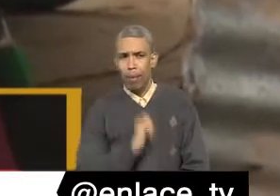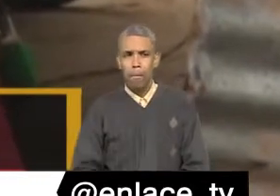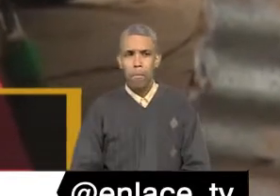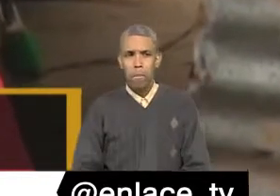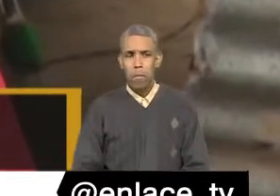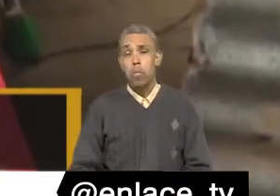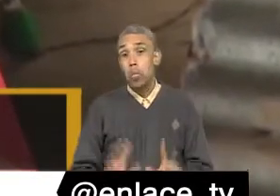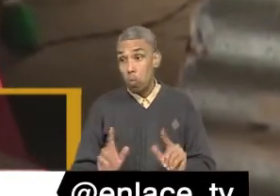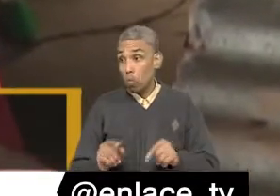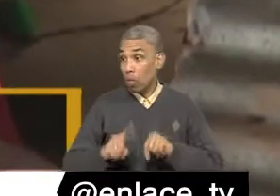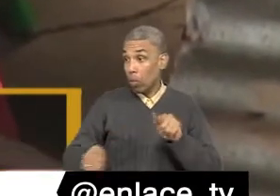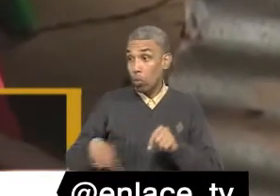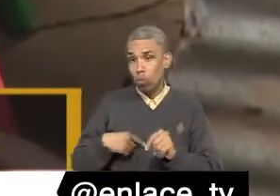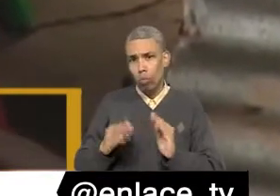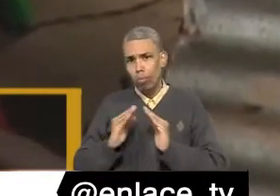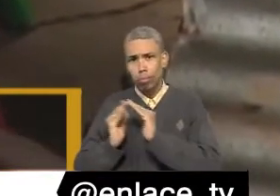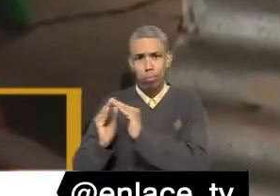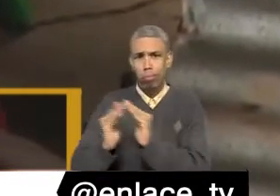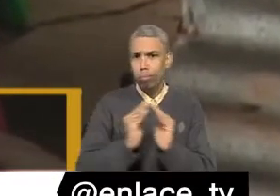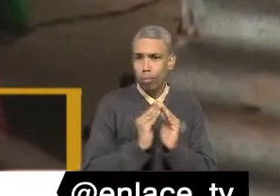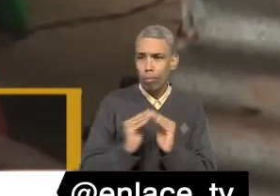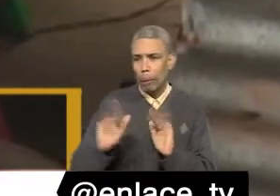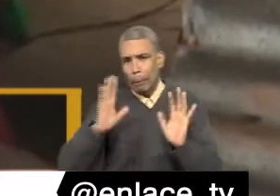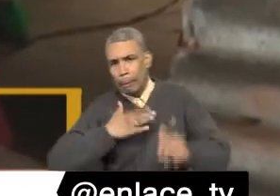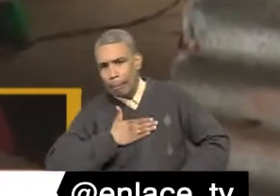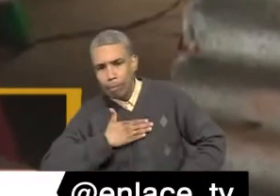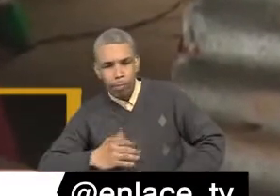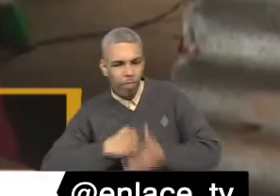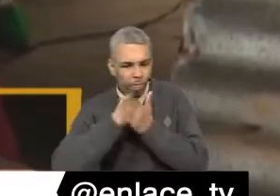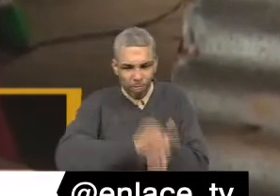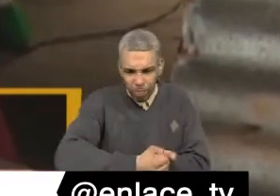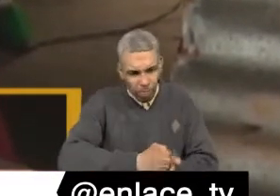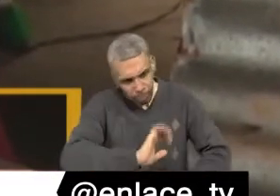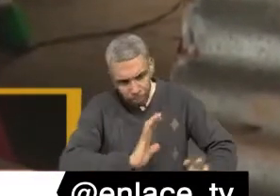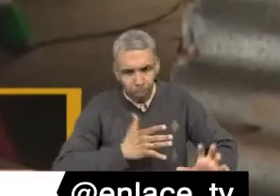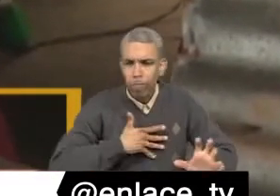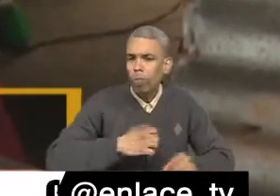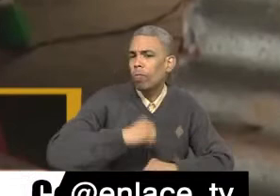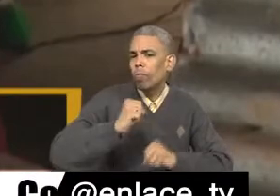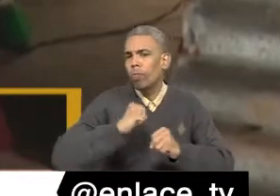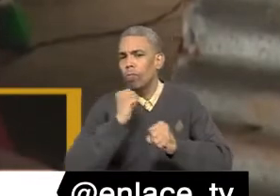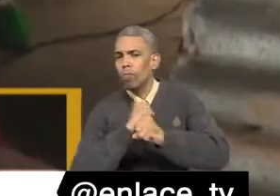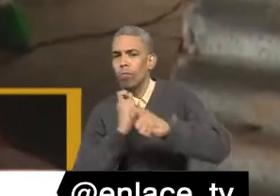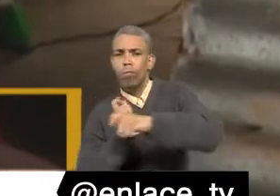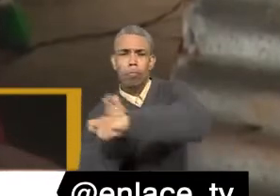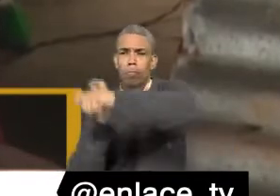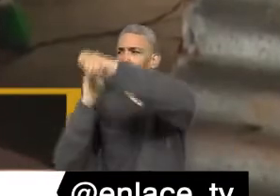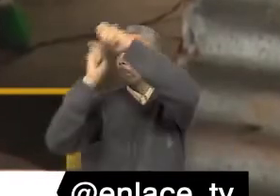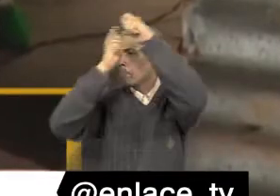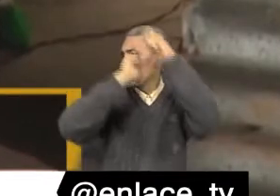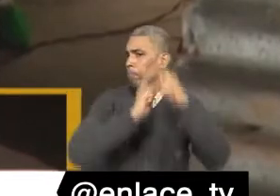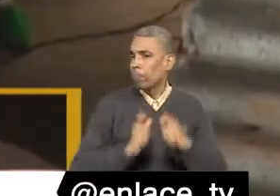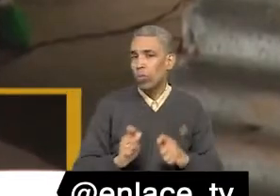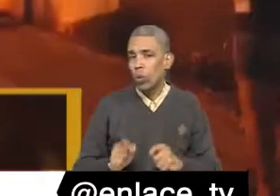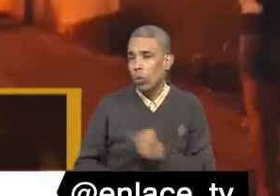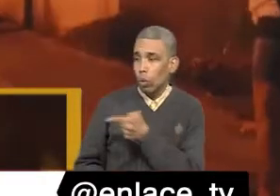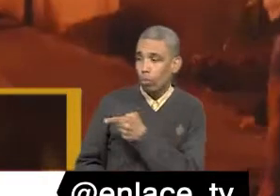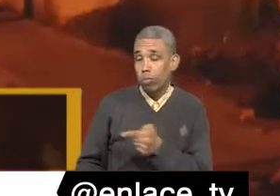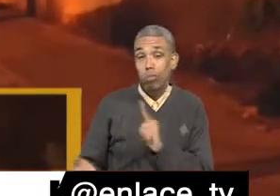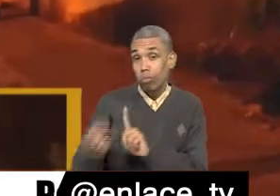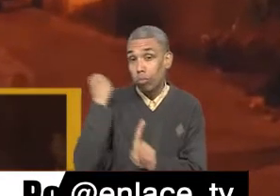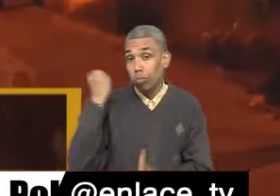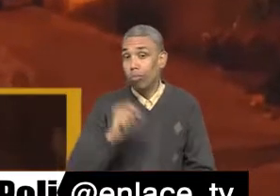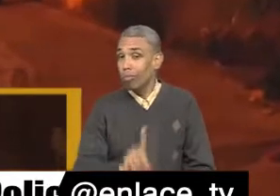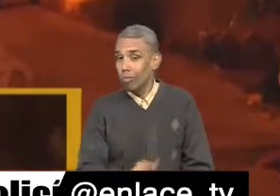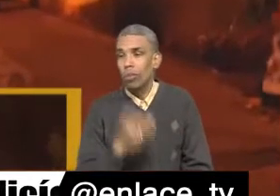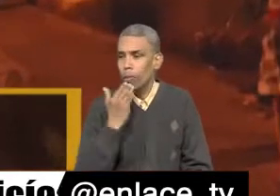buenos vecinos y pues los vecinos han estado conmigo. Eso es lo que pues me siento orgulloso por ese lado, que no me han dejado solo y